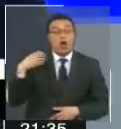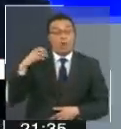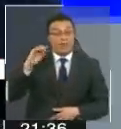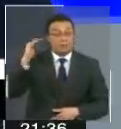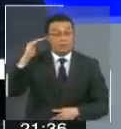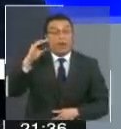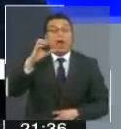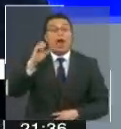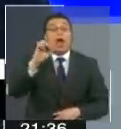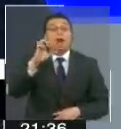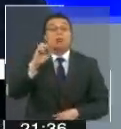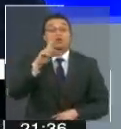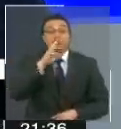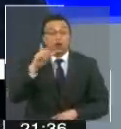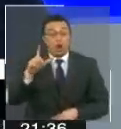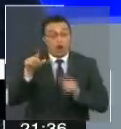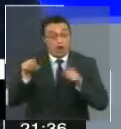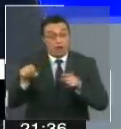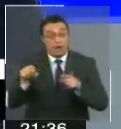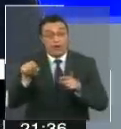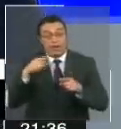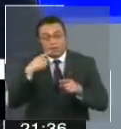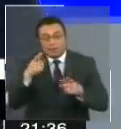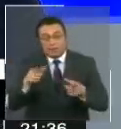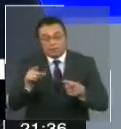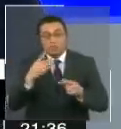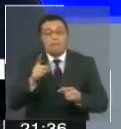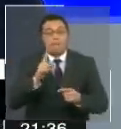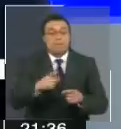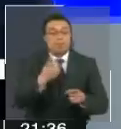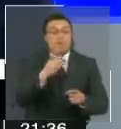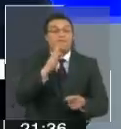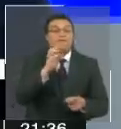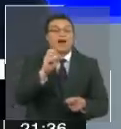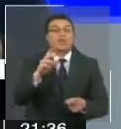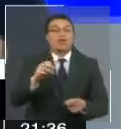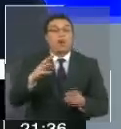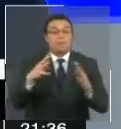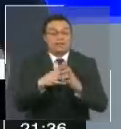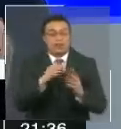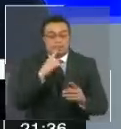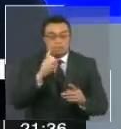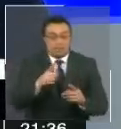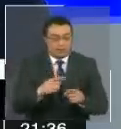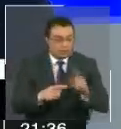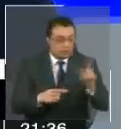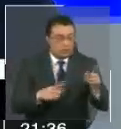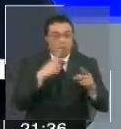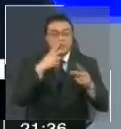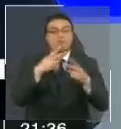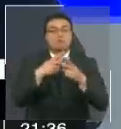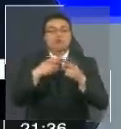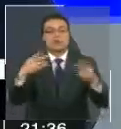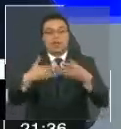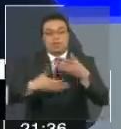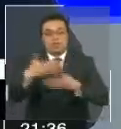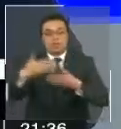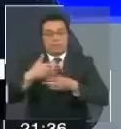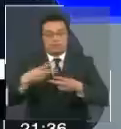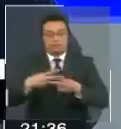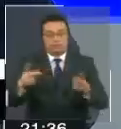su ayudante y al jefe de la sección segunda la redacción de un bando militar para que sea publicado en diarios de